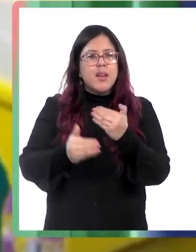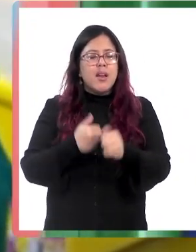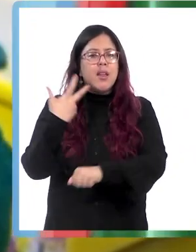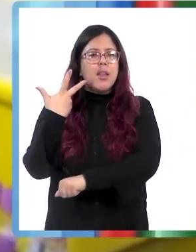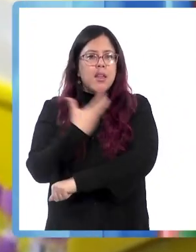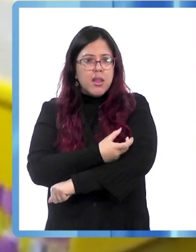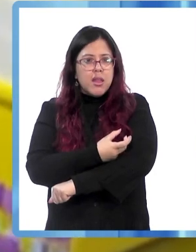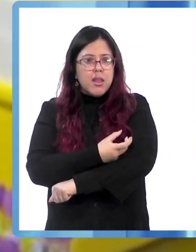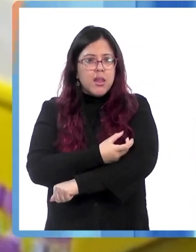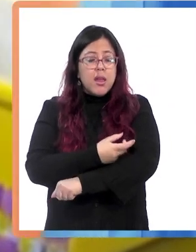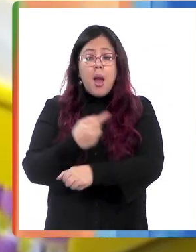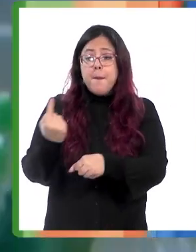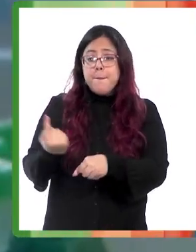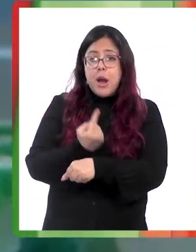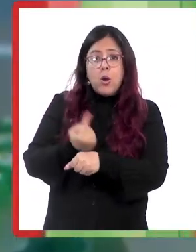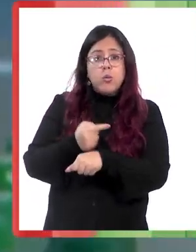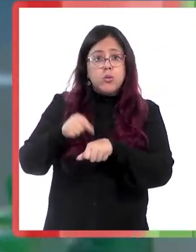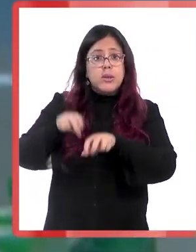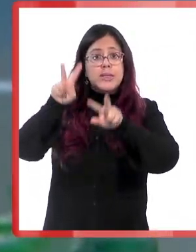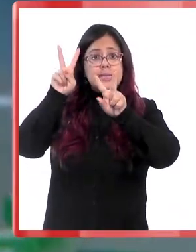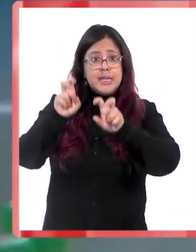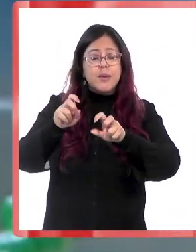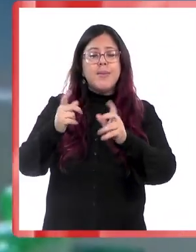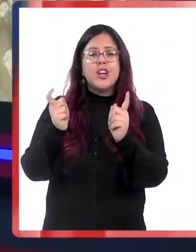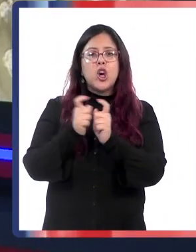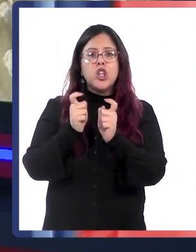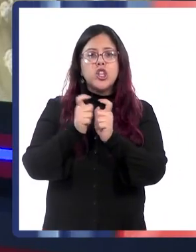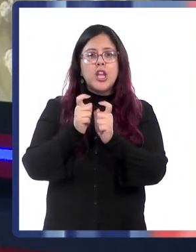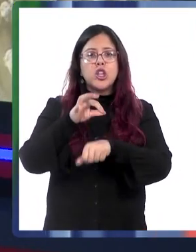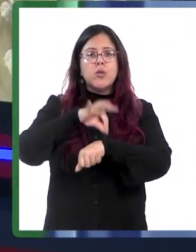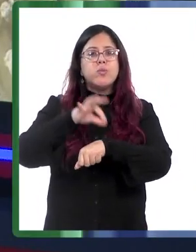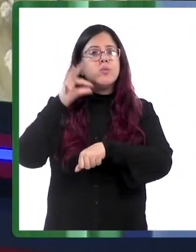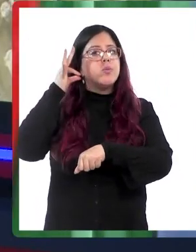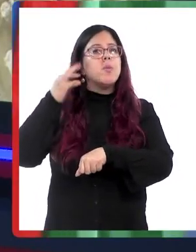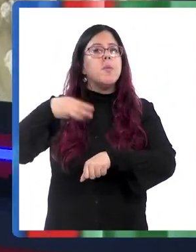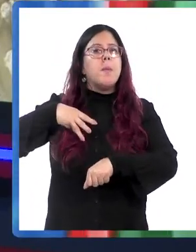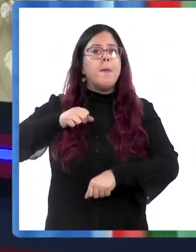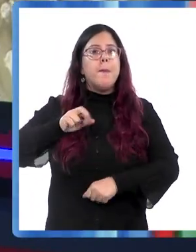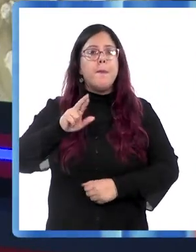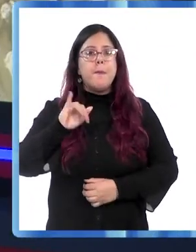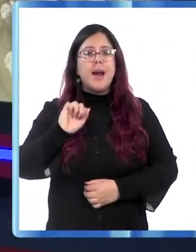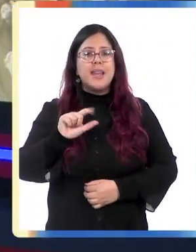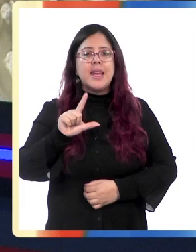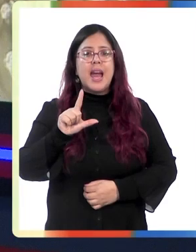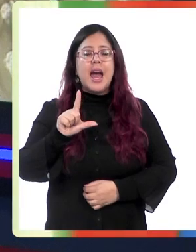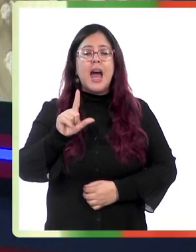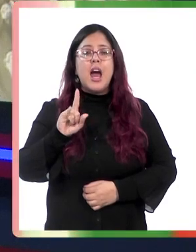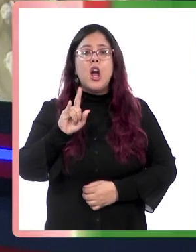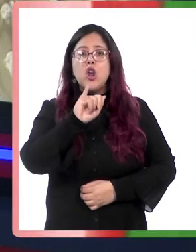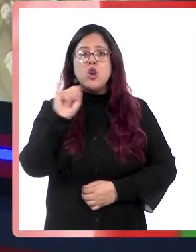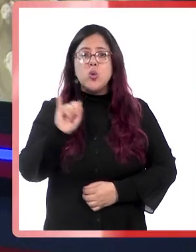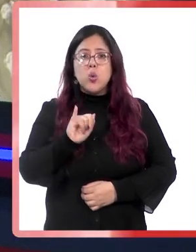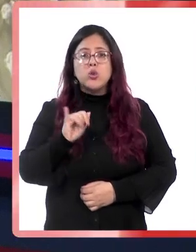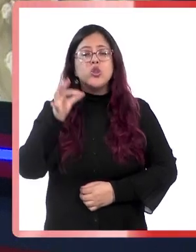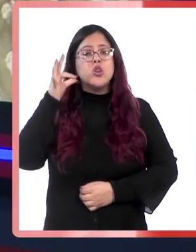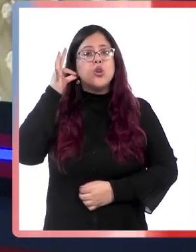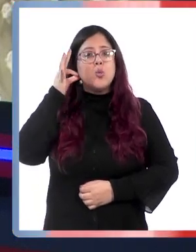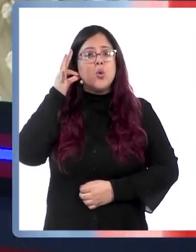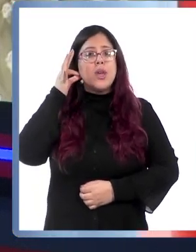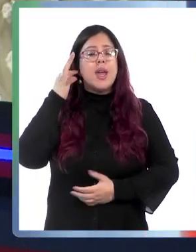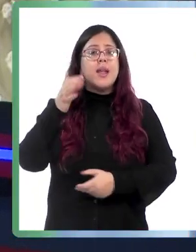del proceso de vacunación? Para conversar sobre esto en detalle, tomamos contacto con la doctora María Luz Endeiza,